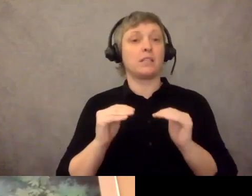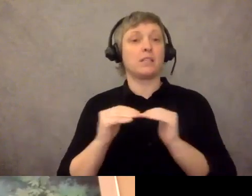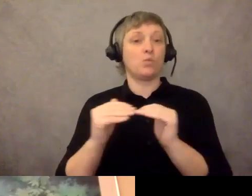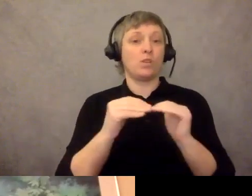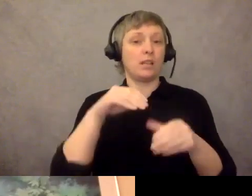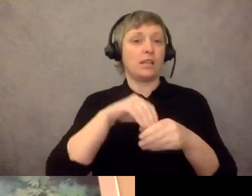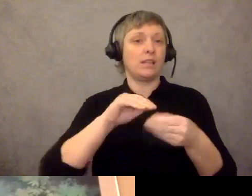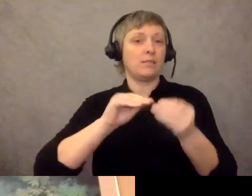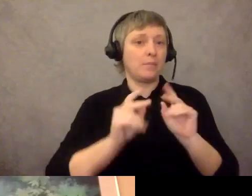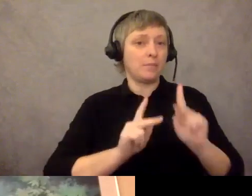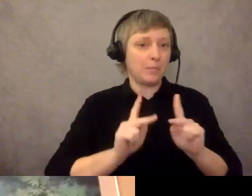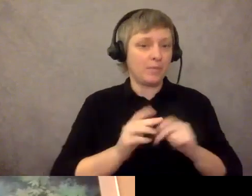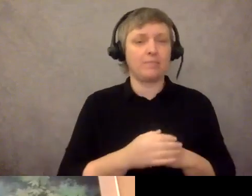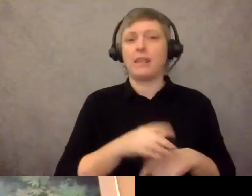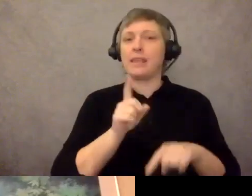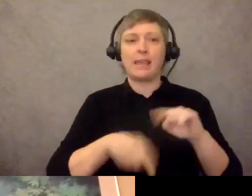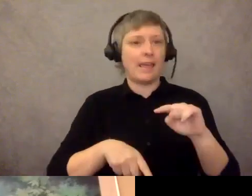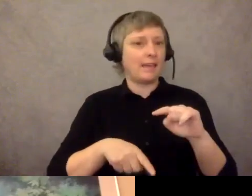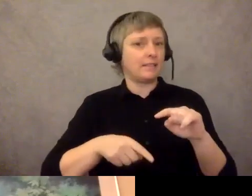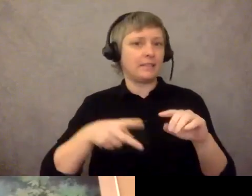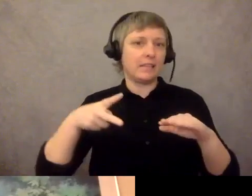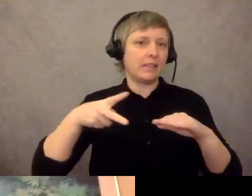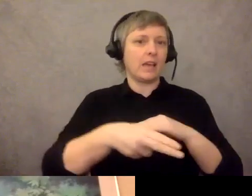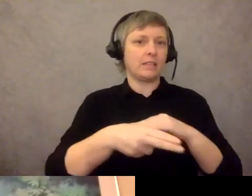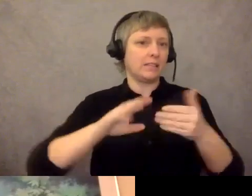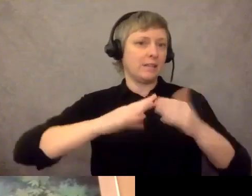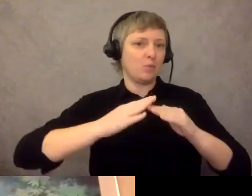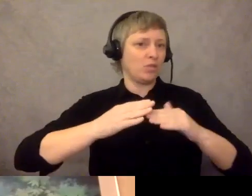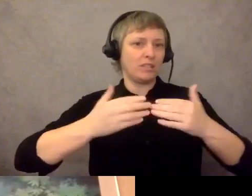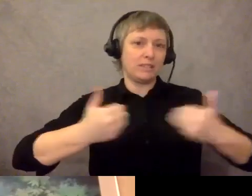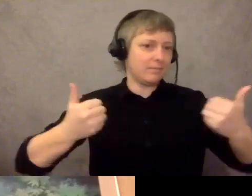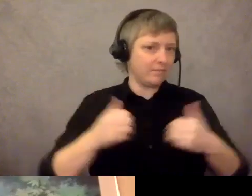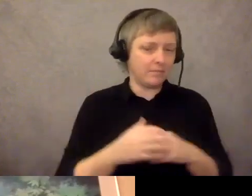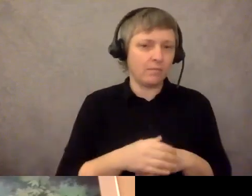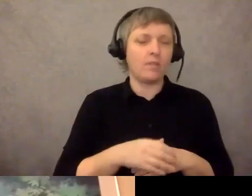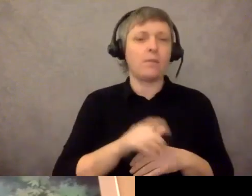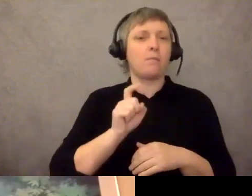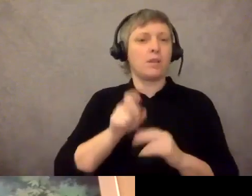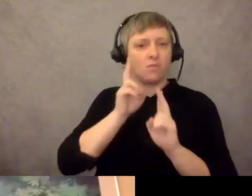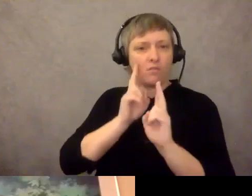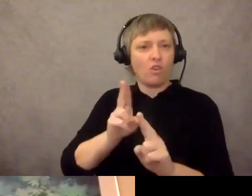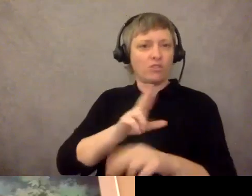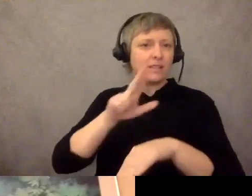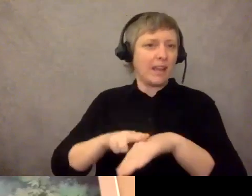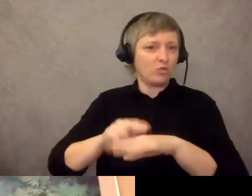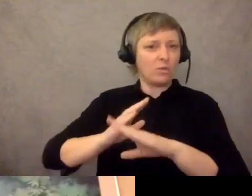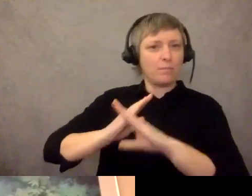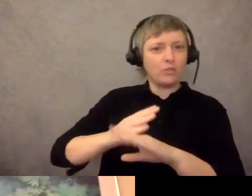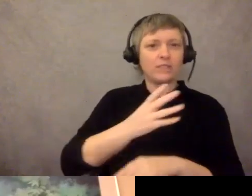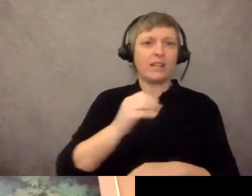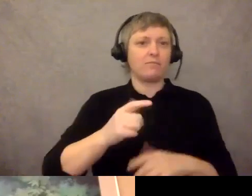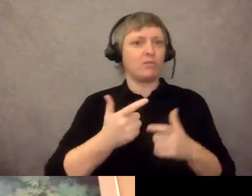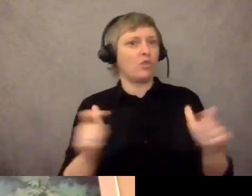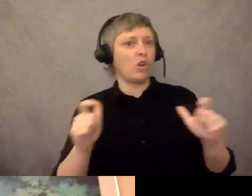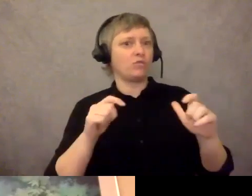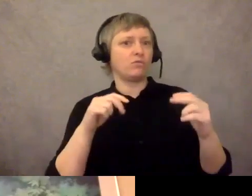las comunidades y de honrar las barreras naturales y también las barreras de